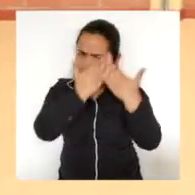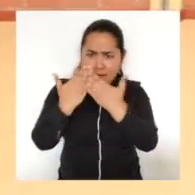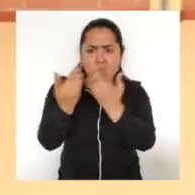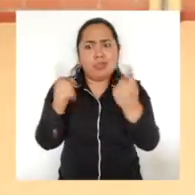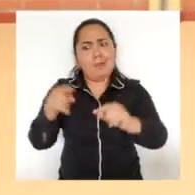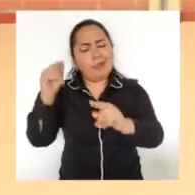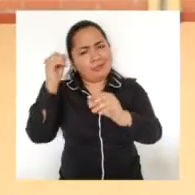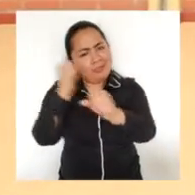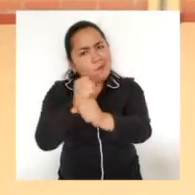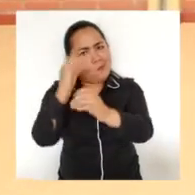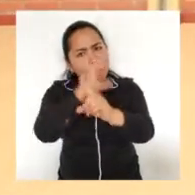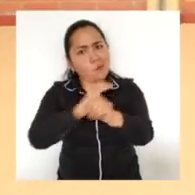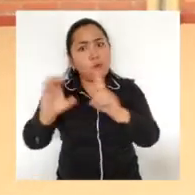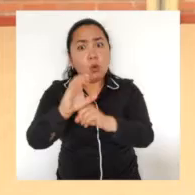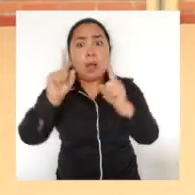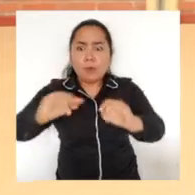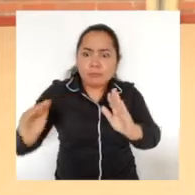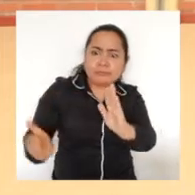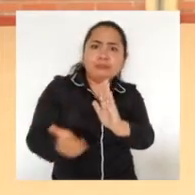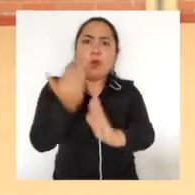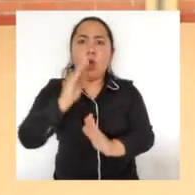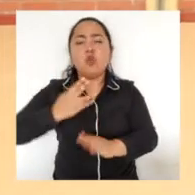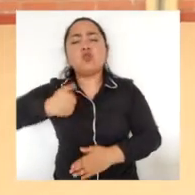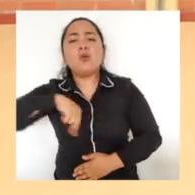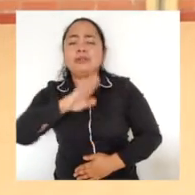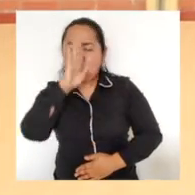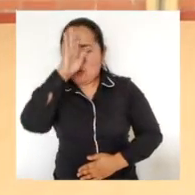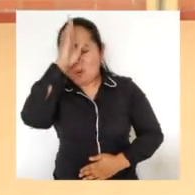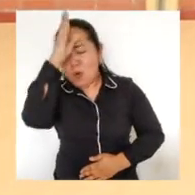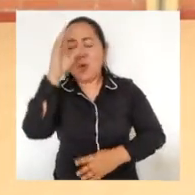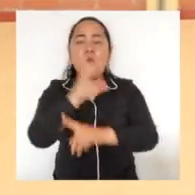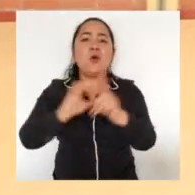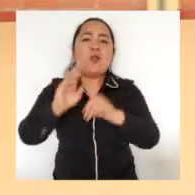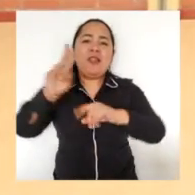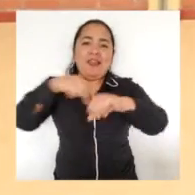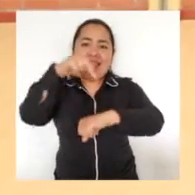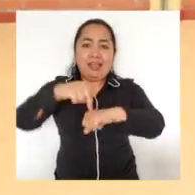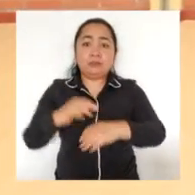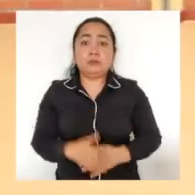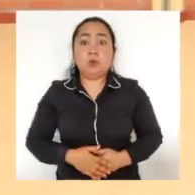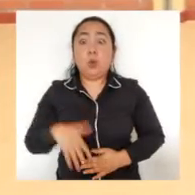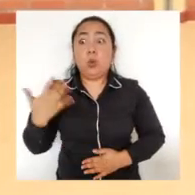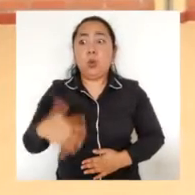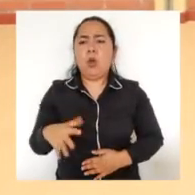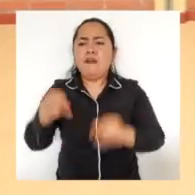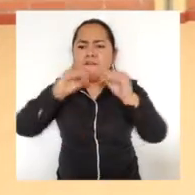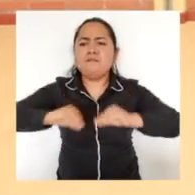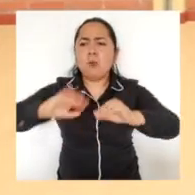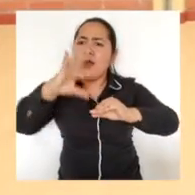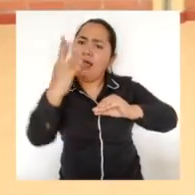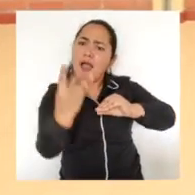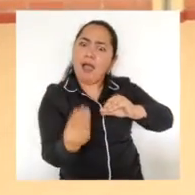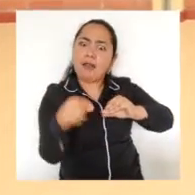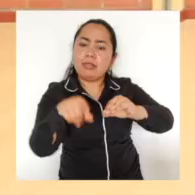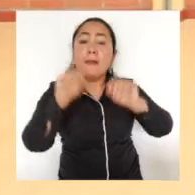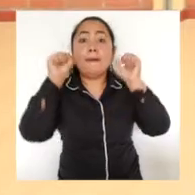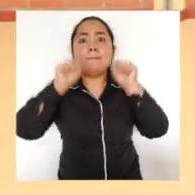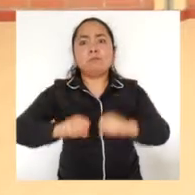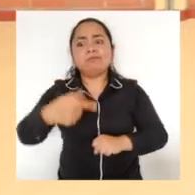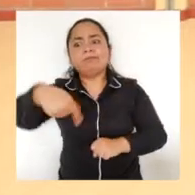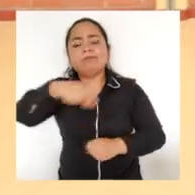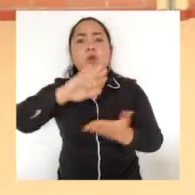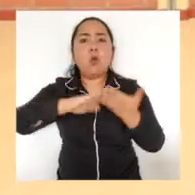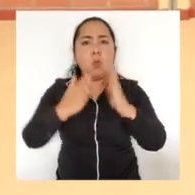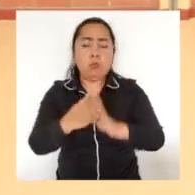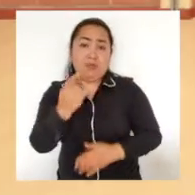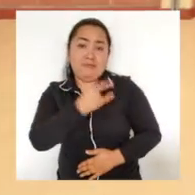en el cual podremos resaltar y seguir valorando lo que es las tradiciones culturales del departamento de Nariño. Es un espacio de formación artística que nos permitirá que toda la comunidad de